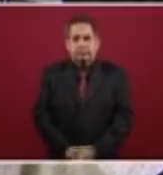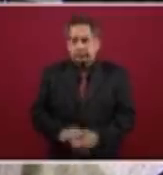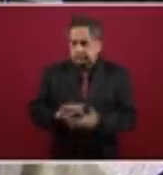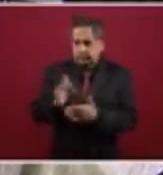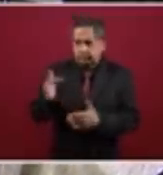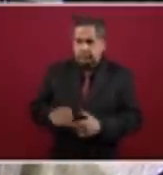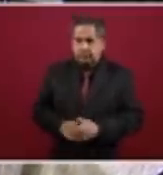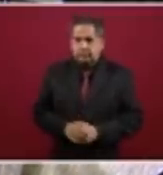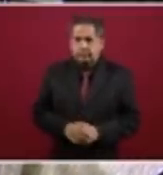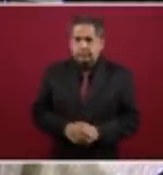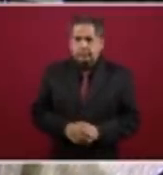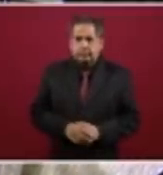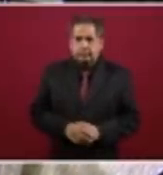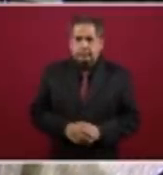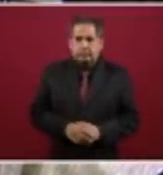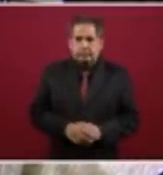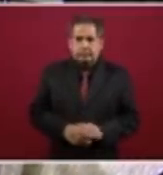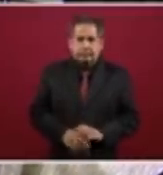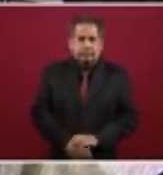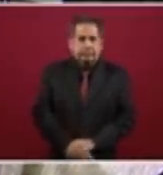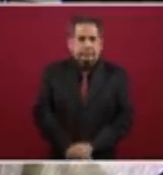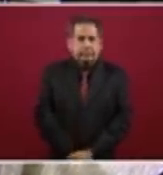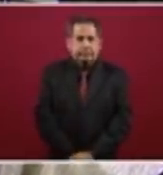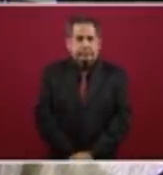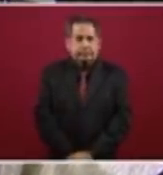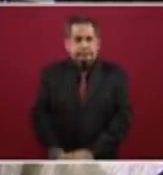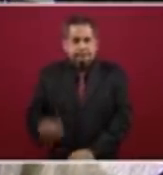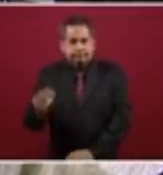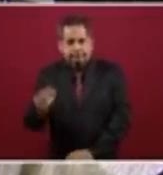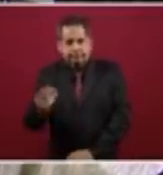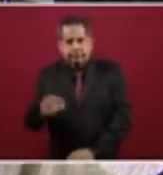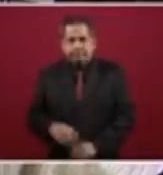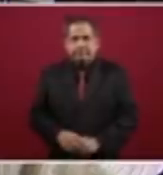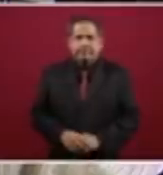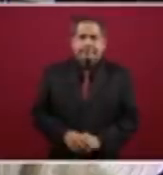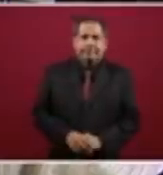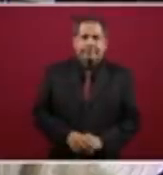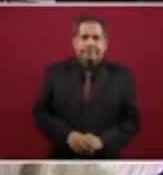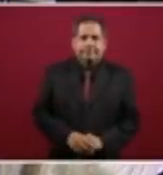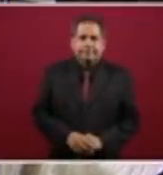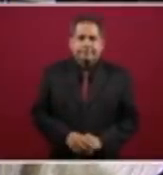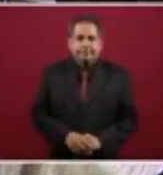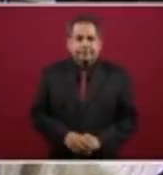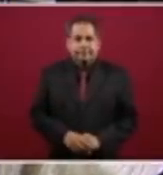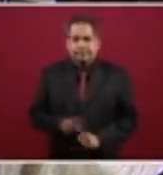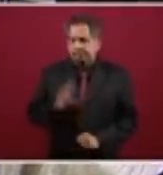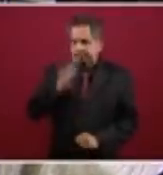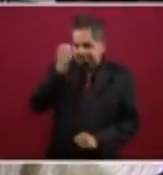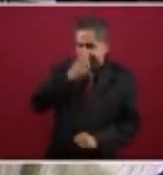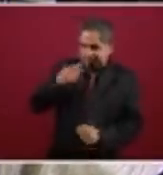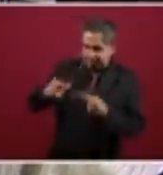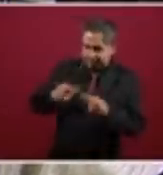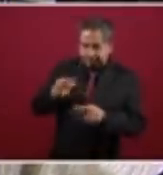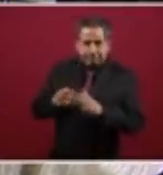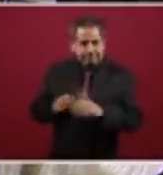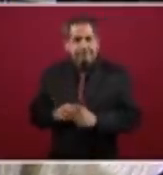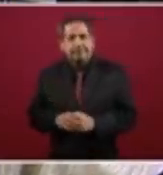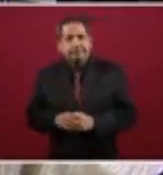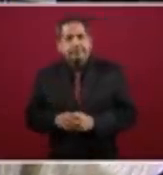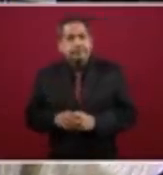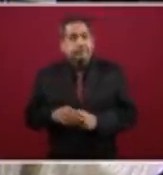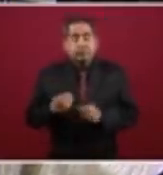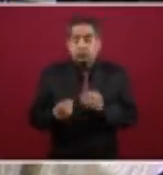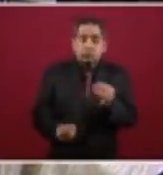Gracias. Ahora yo hago las preguntas. Ese examen. Muchas gracias. Para las